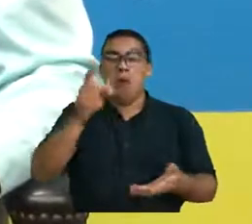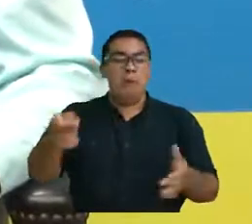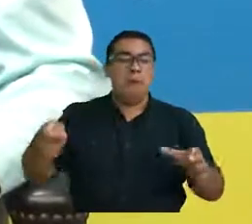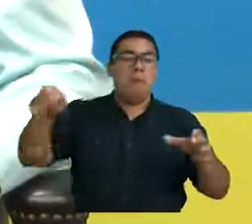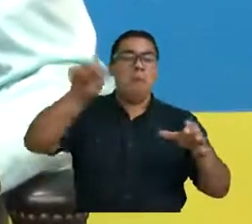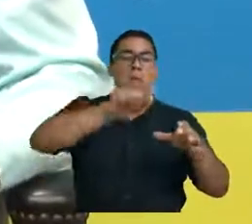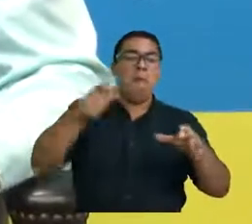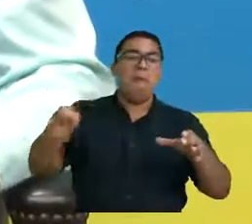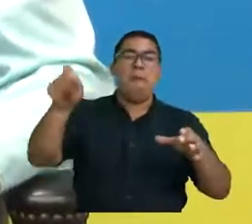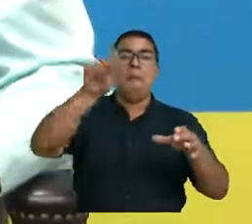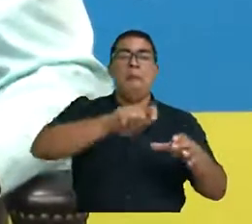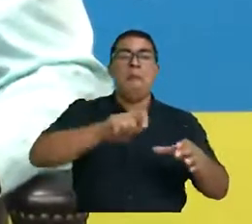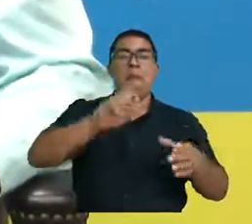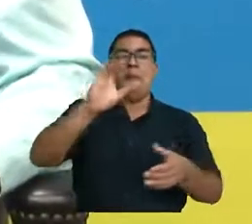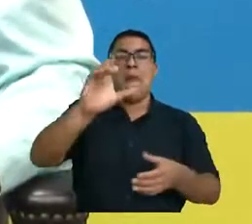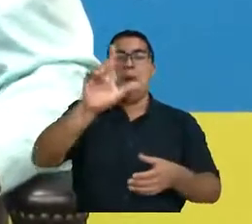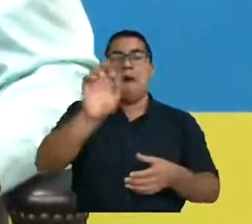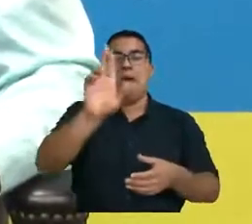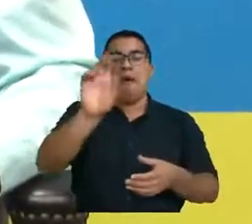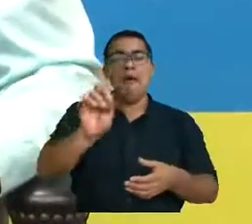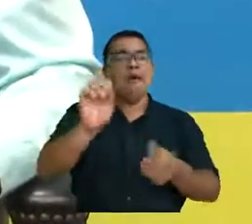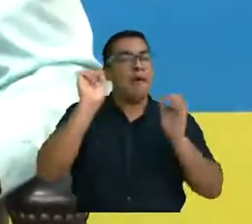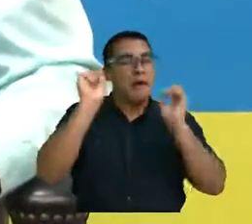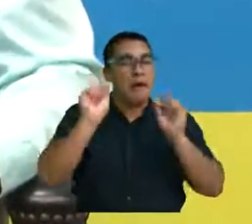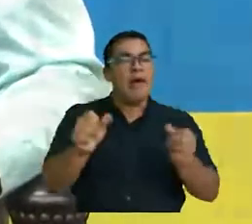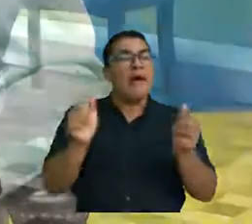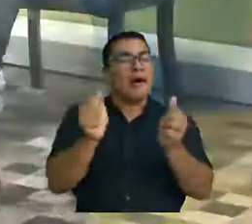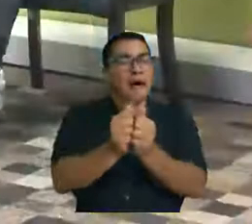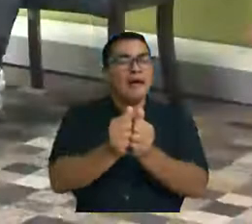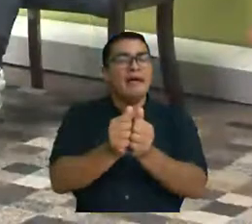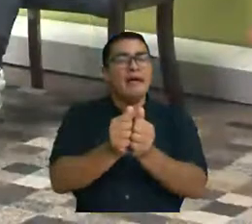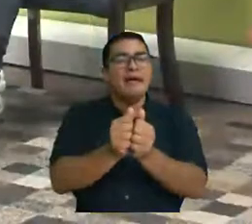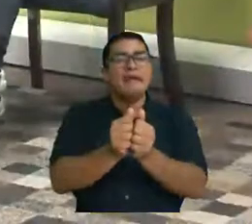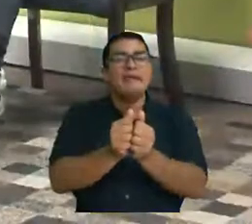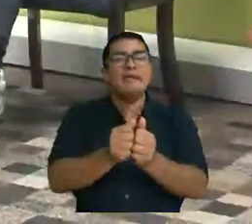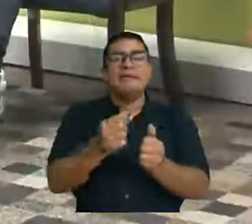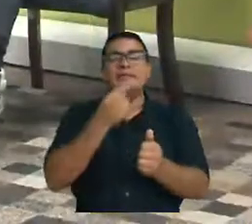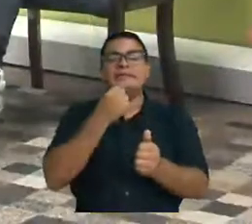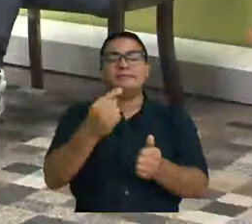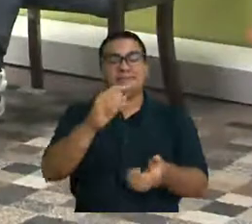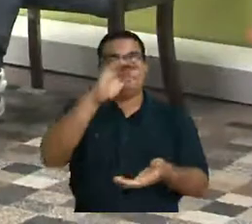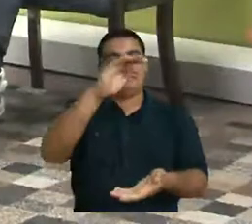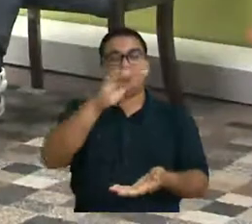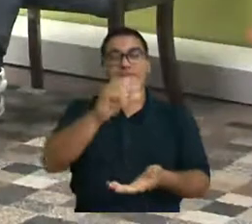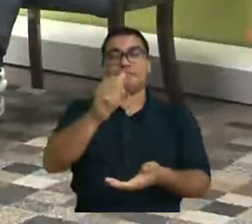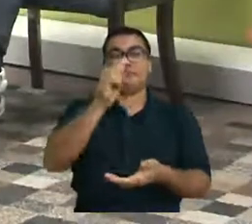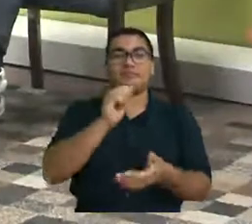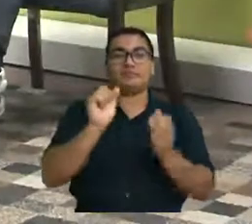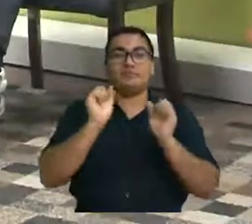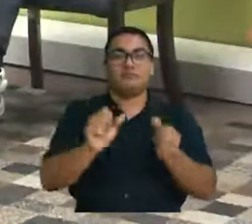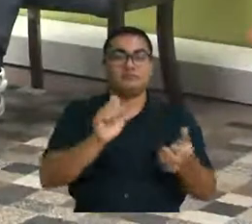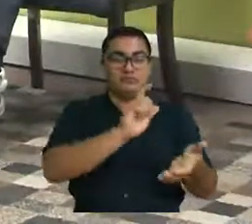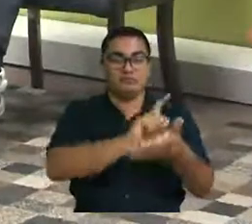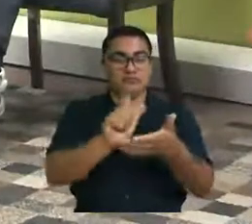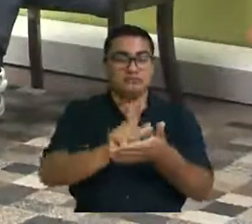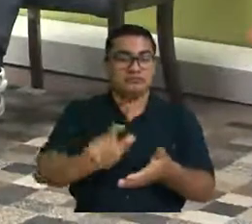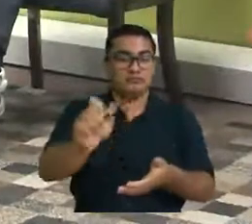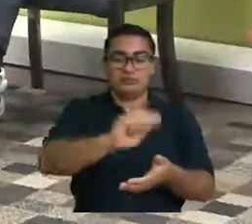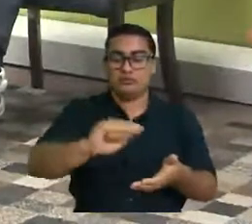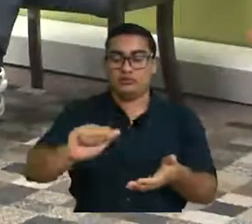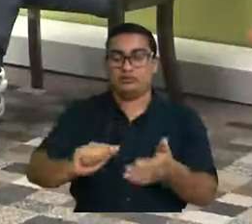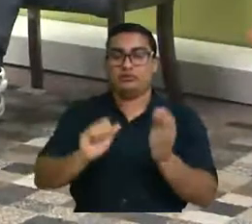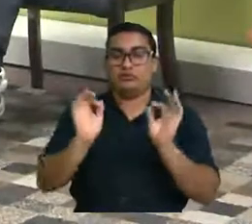aplicar solamente 2 cucharadas de cloro. Así. Con ello estamos haciendo lo